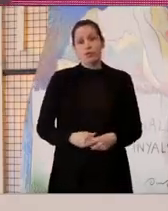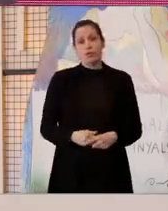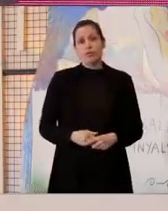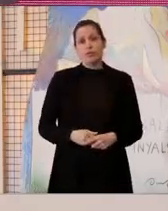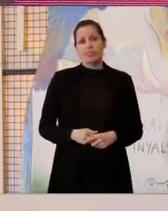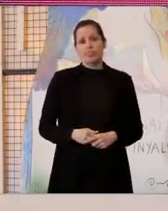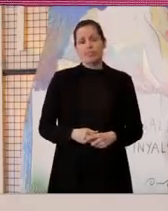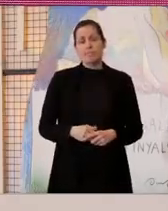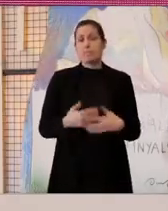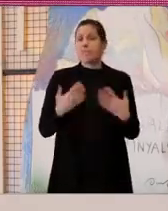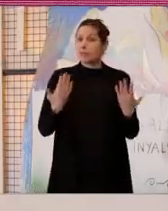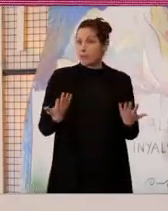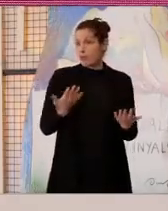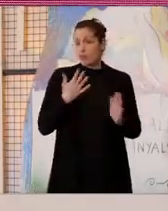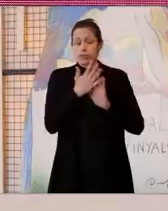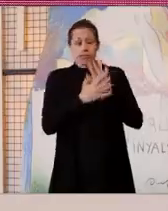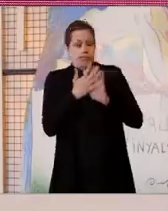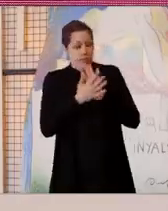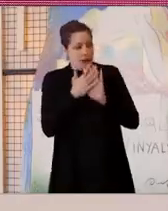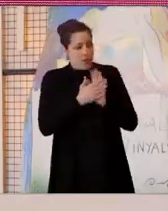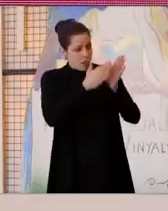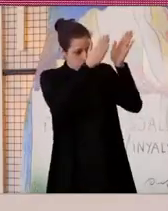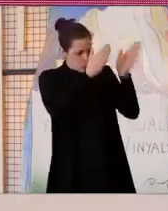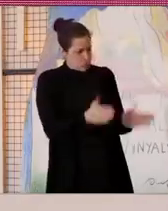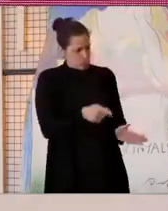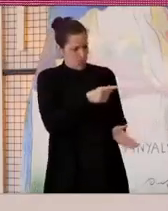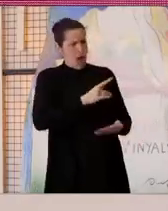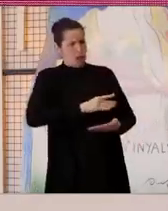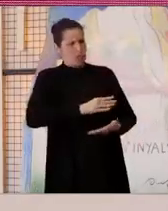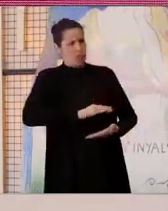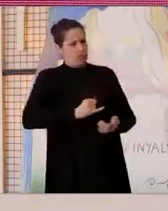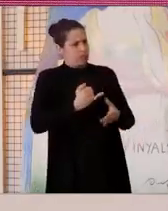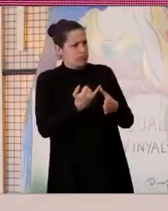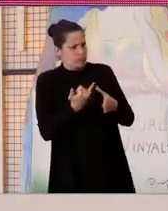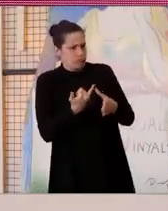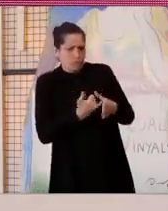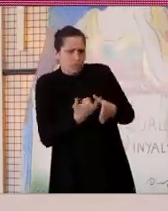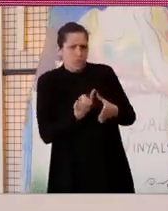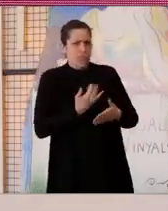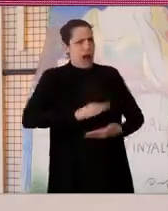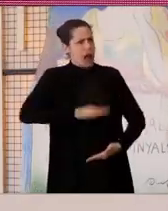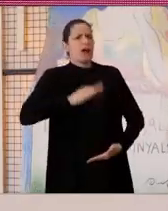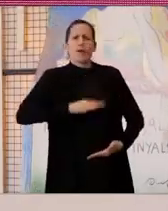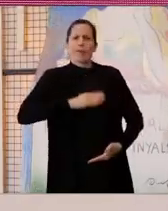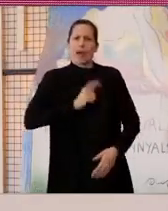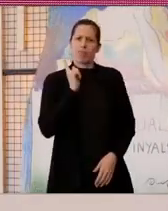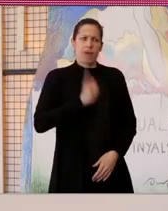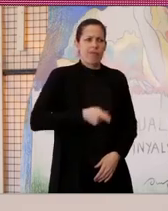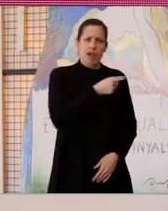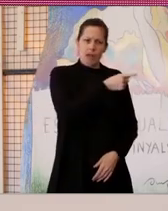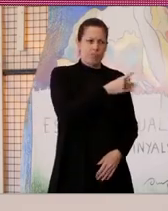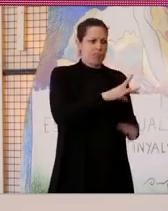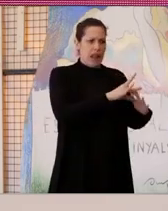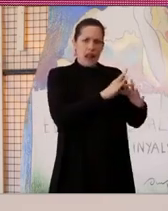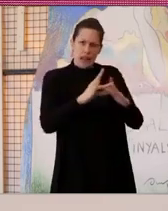alguien habla de una persona con capacidad de Mando de decisión esta empresa necesita a alguien que la guíe Puma